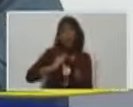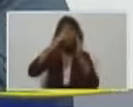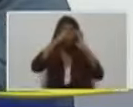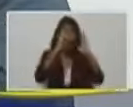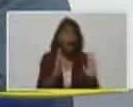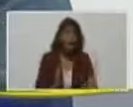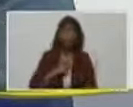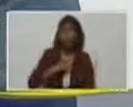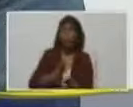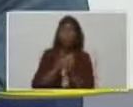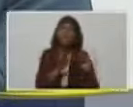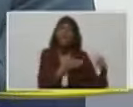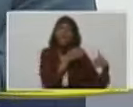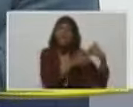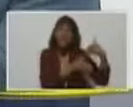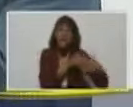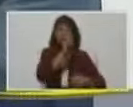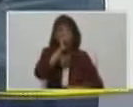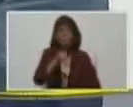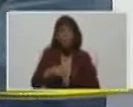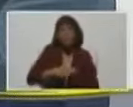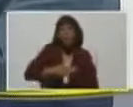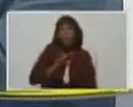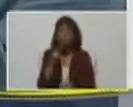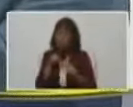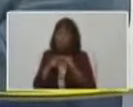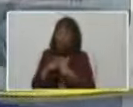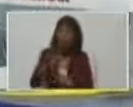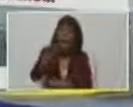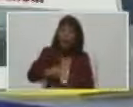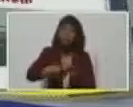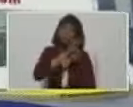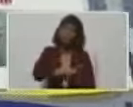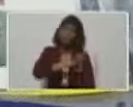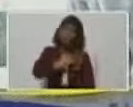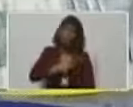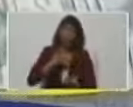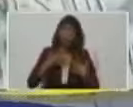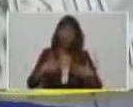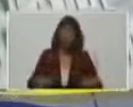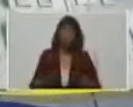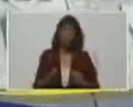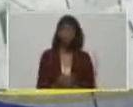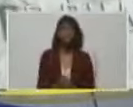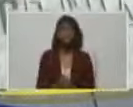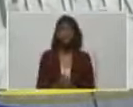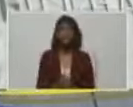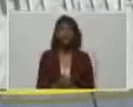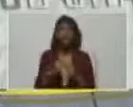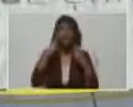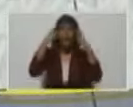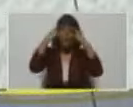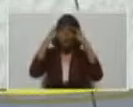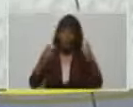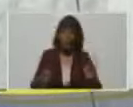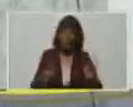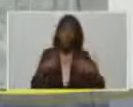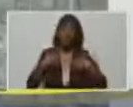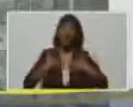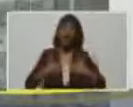no solamente se recupere, sino que también sea de la mejor manera insertado a la sociedad. Las profesiones vinculadas a la